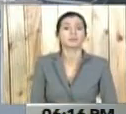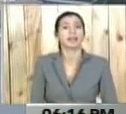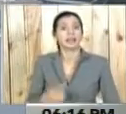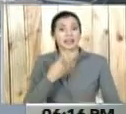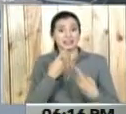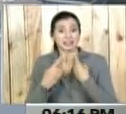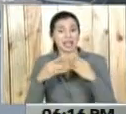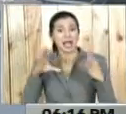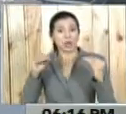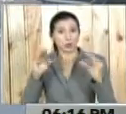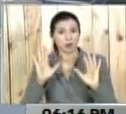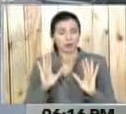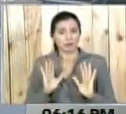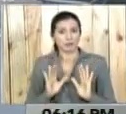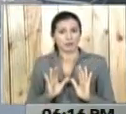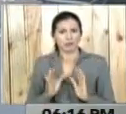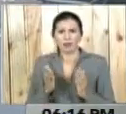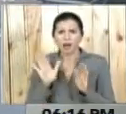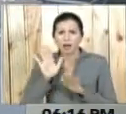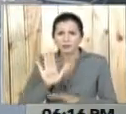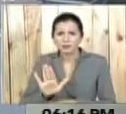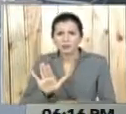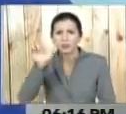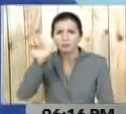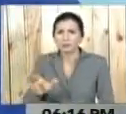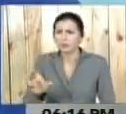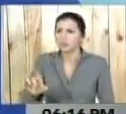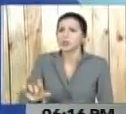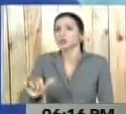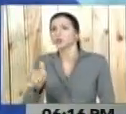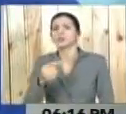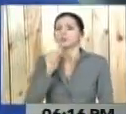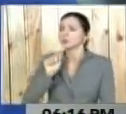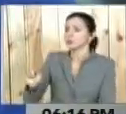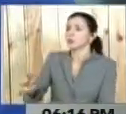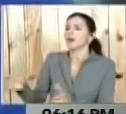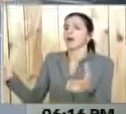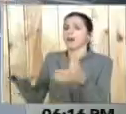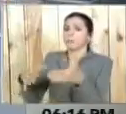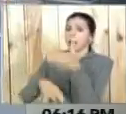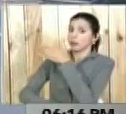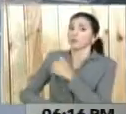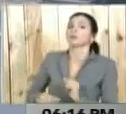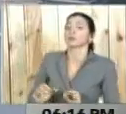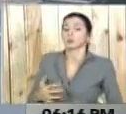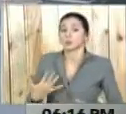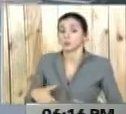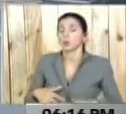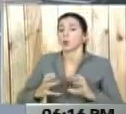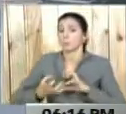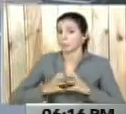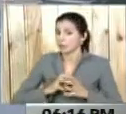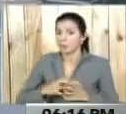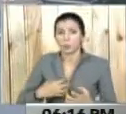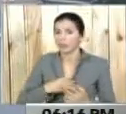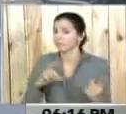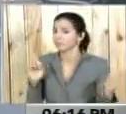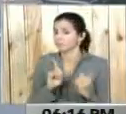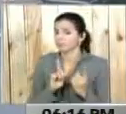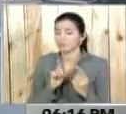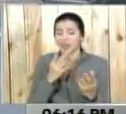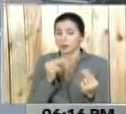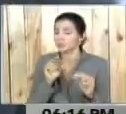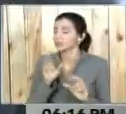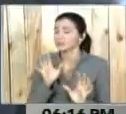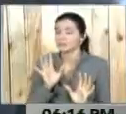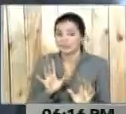Dialogar con alguien que dice que el otro es una pandilla, que es un delincuente, es bastante complicado, ¿eh? Es muy duro. Es